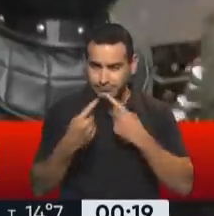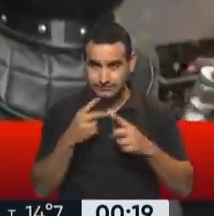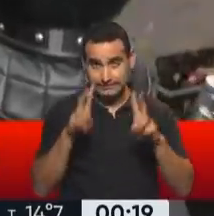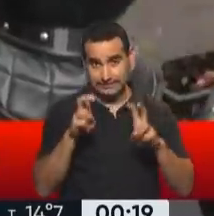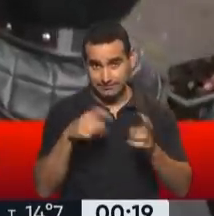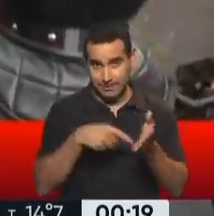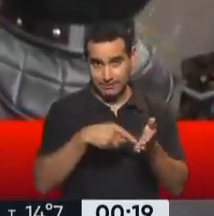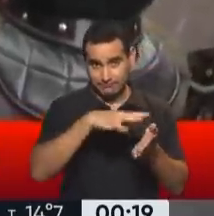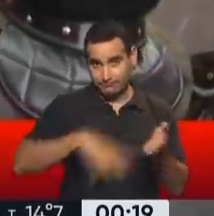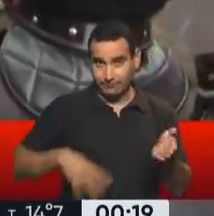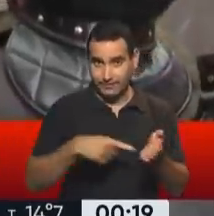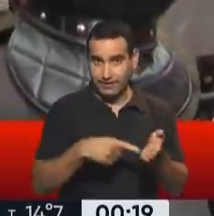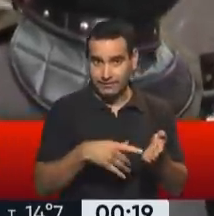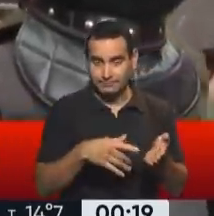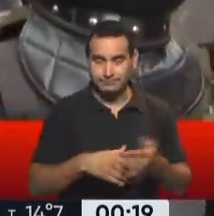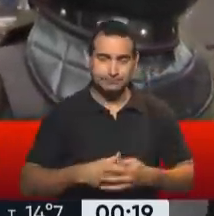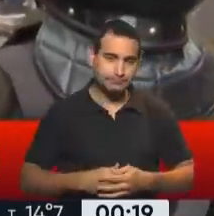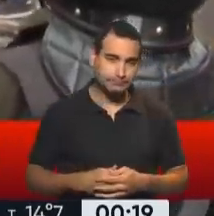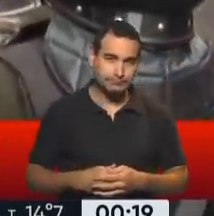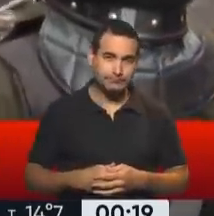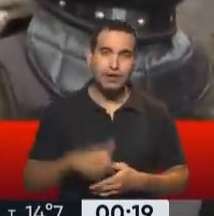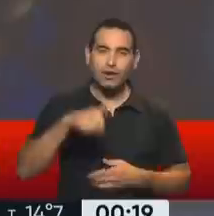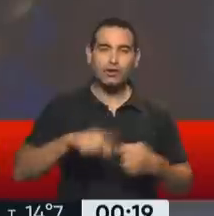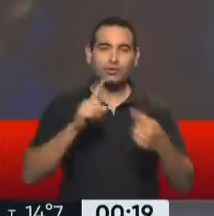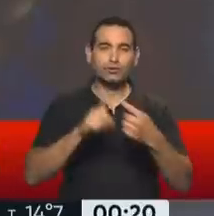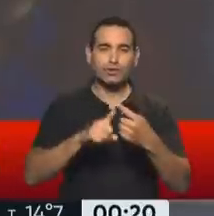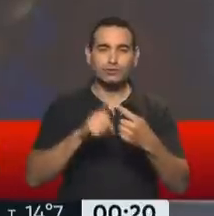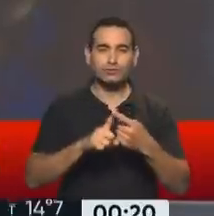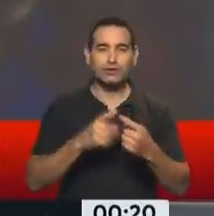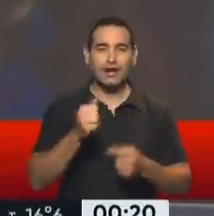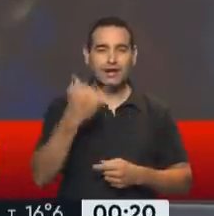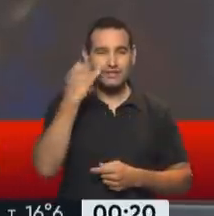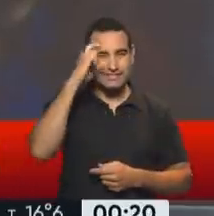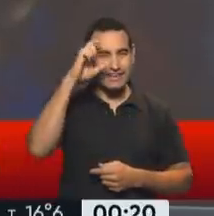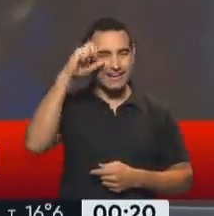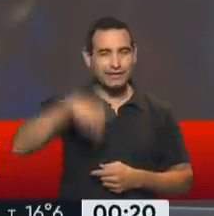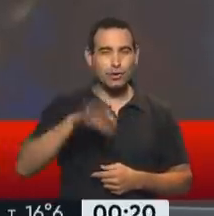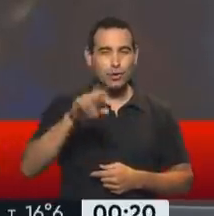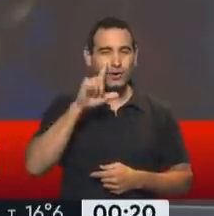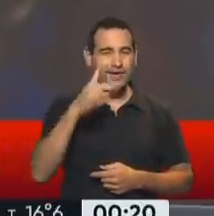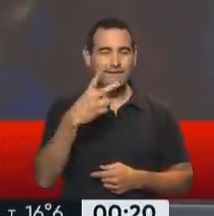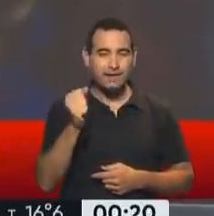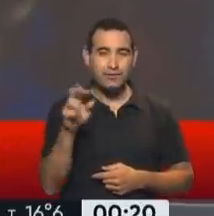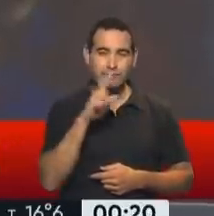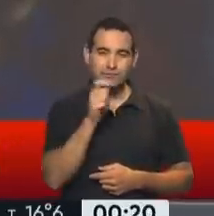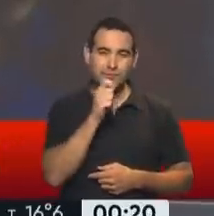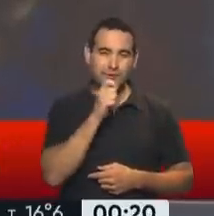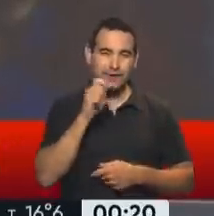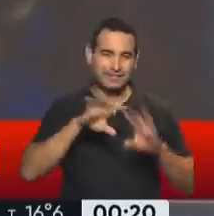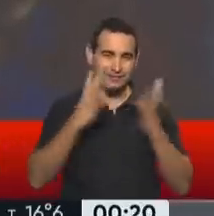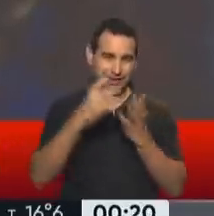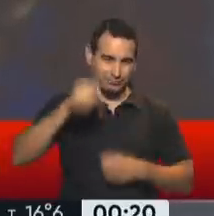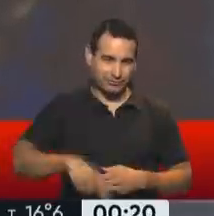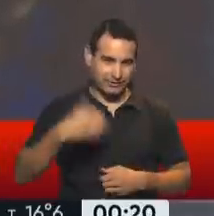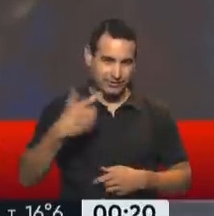situación en particular. Pero ya tenemos el contacto con Ayelen Oliva, que es la columnista internacional de la